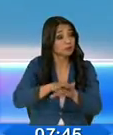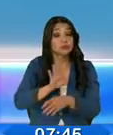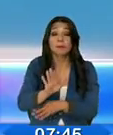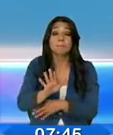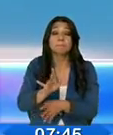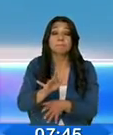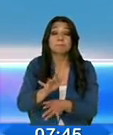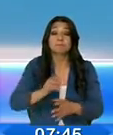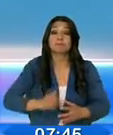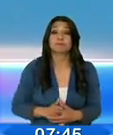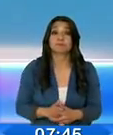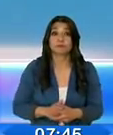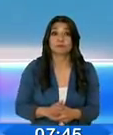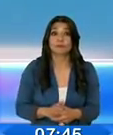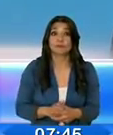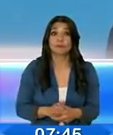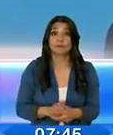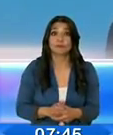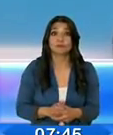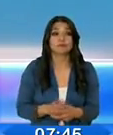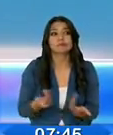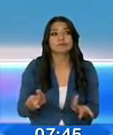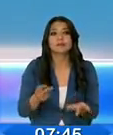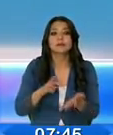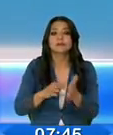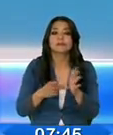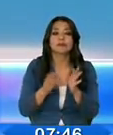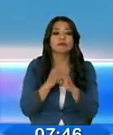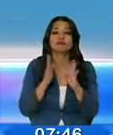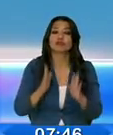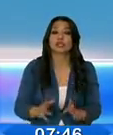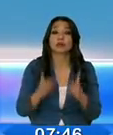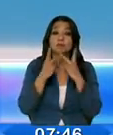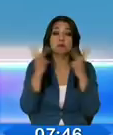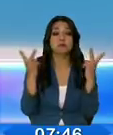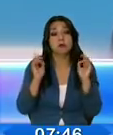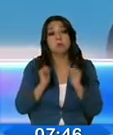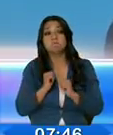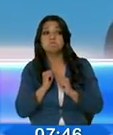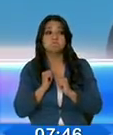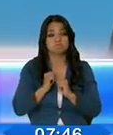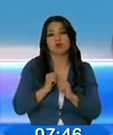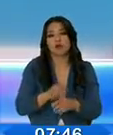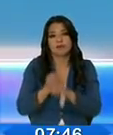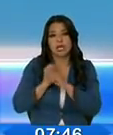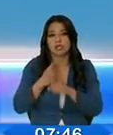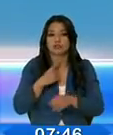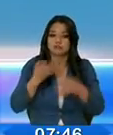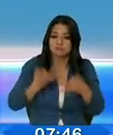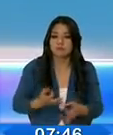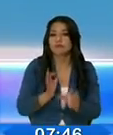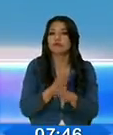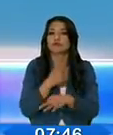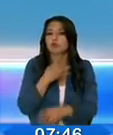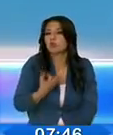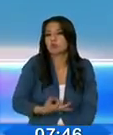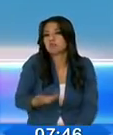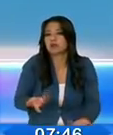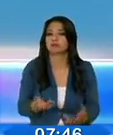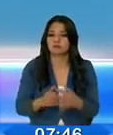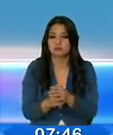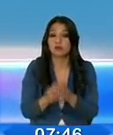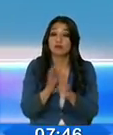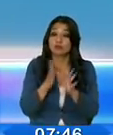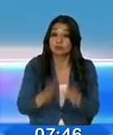de la omisión por parte de los funcionarios públicos de sus obligaciones. Entonces, si los